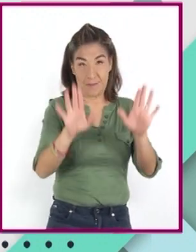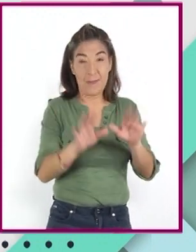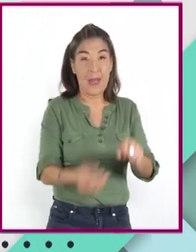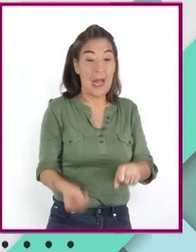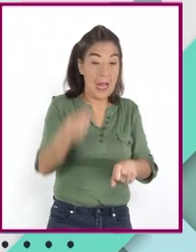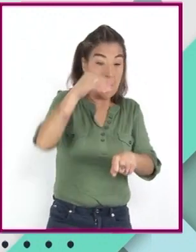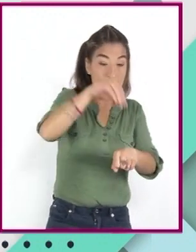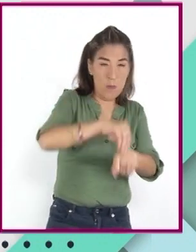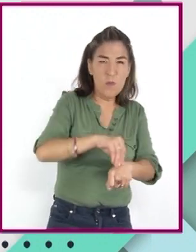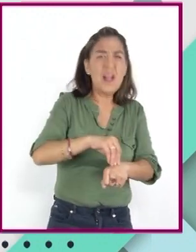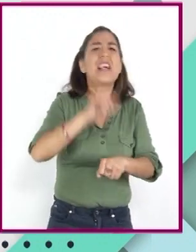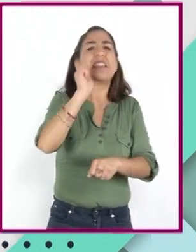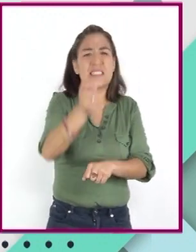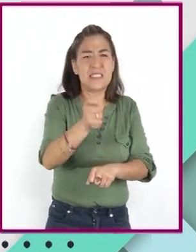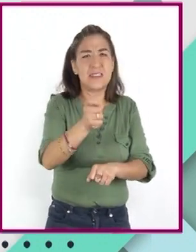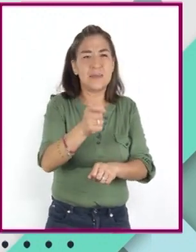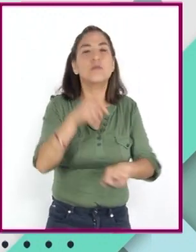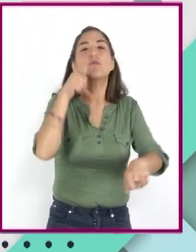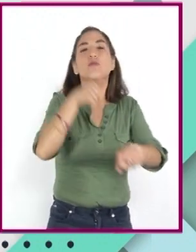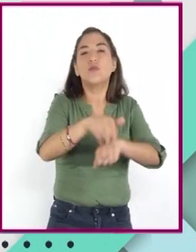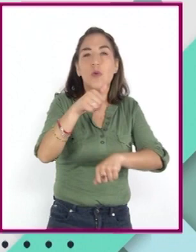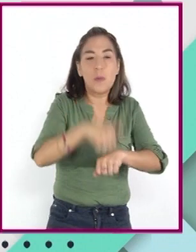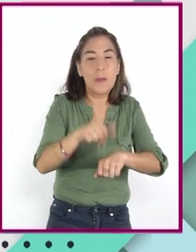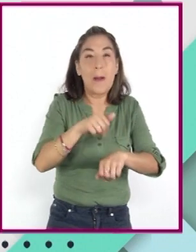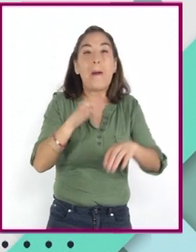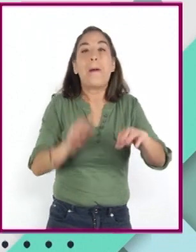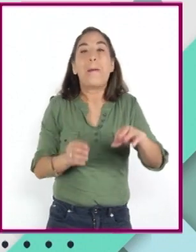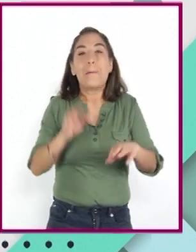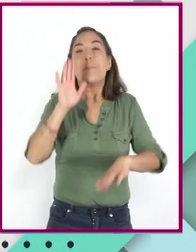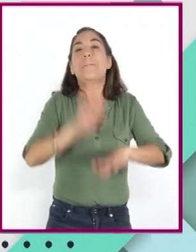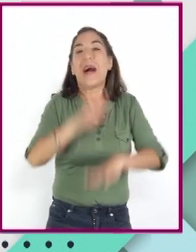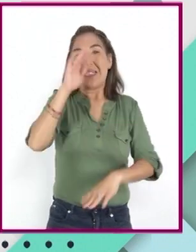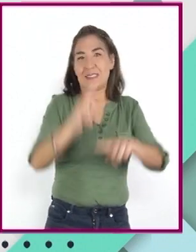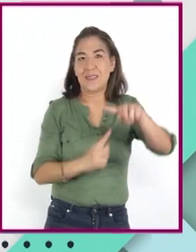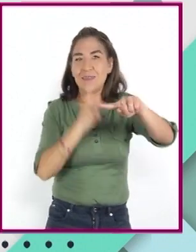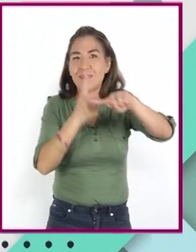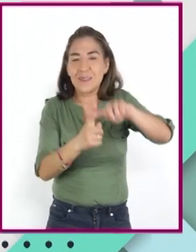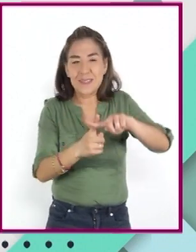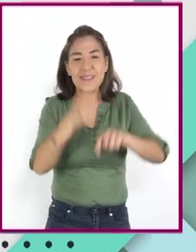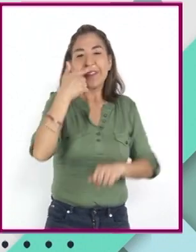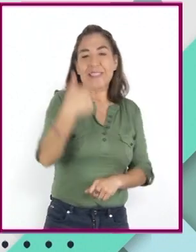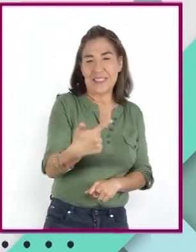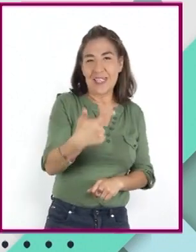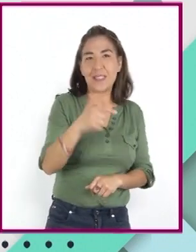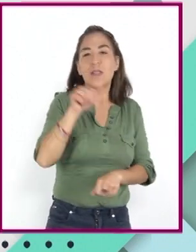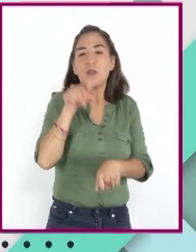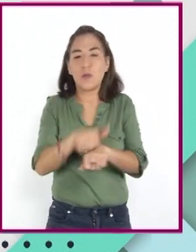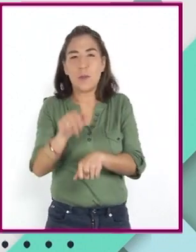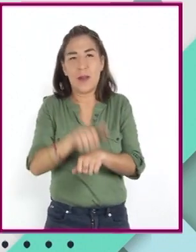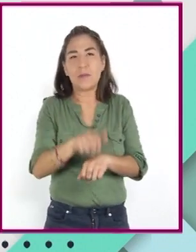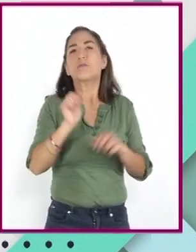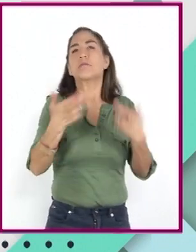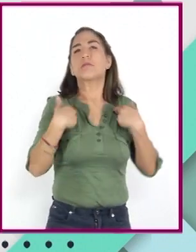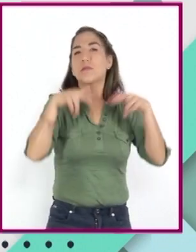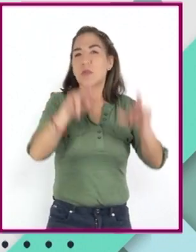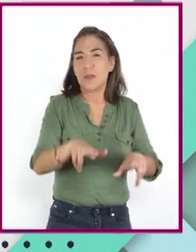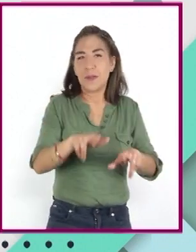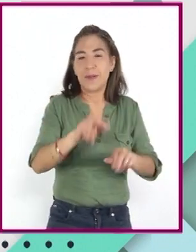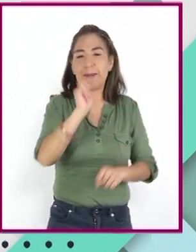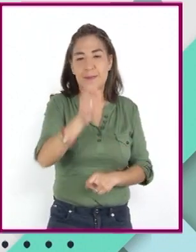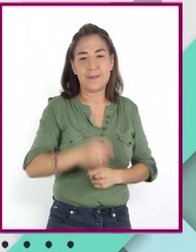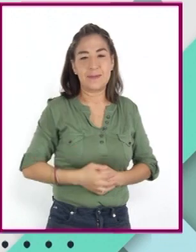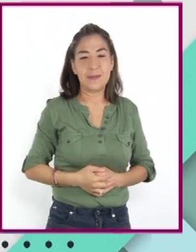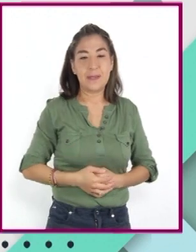Aumentado indica que a un número le agregamos 7 unidades, por lo que la expresión algebraica queda